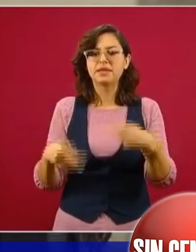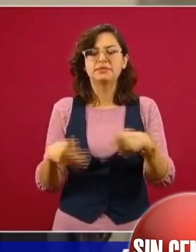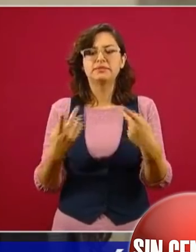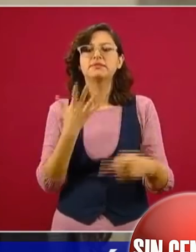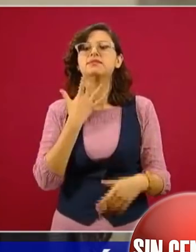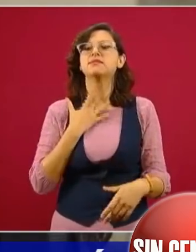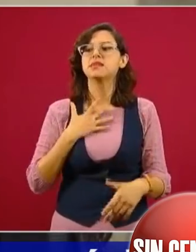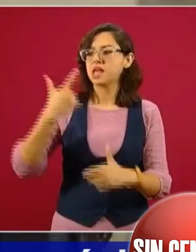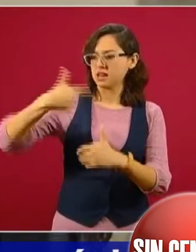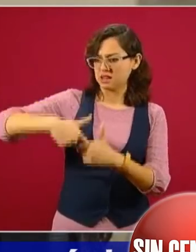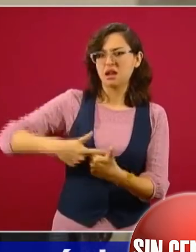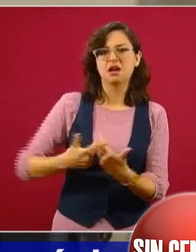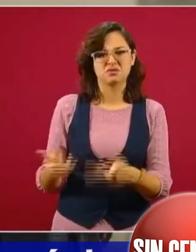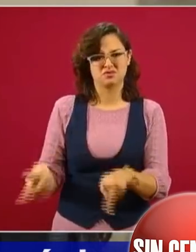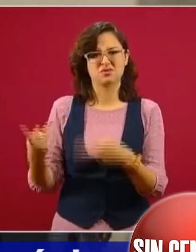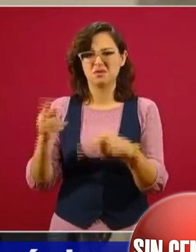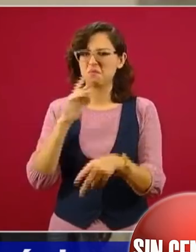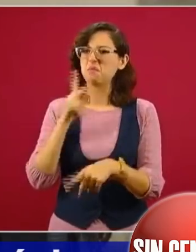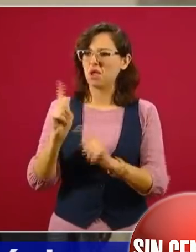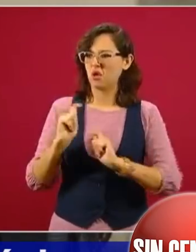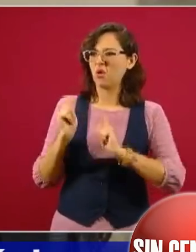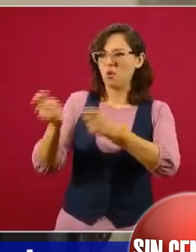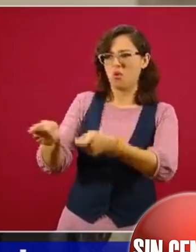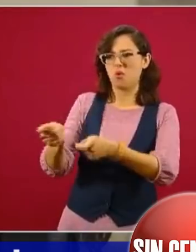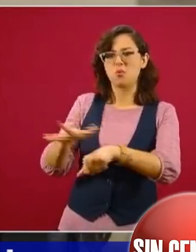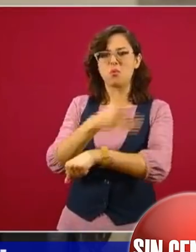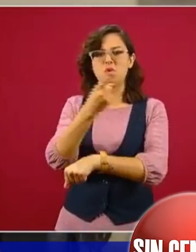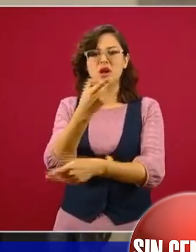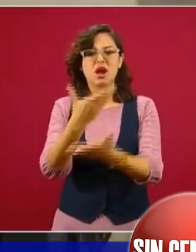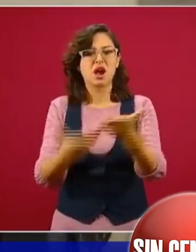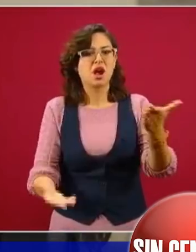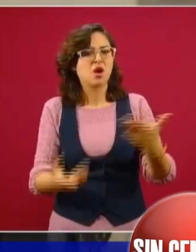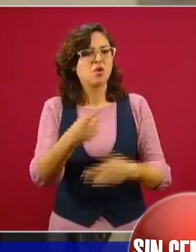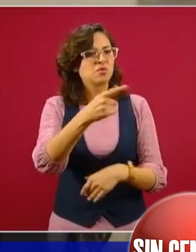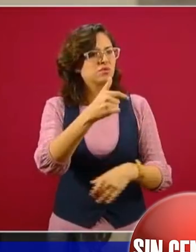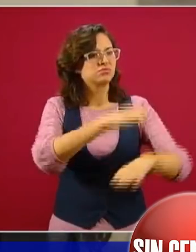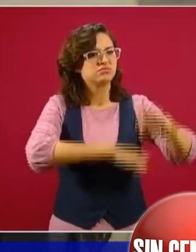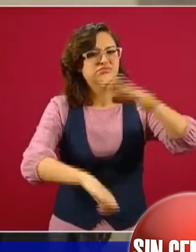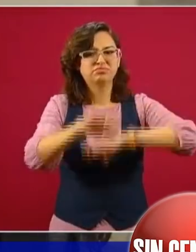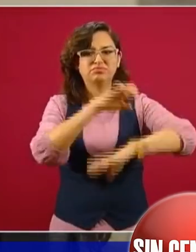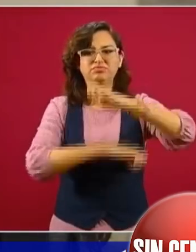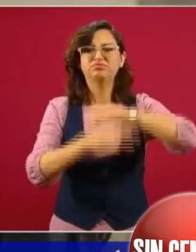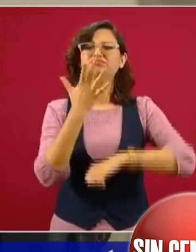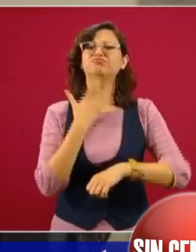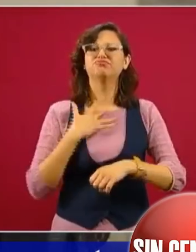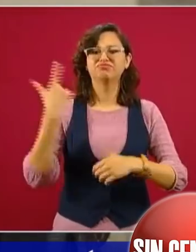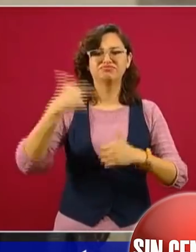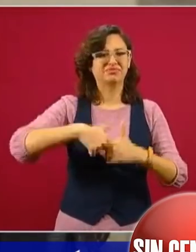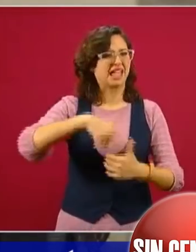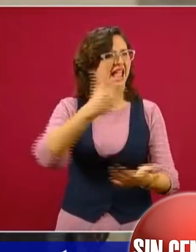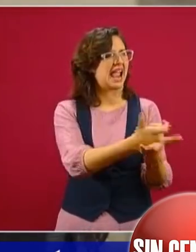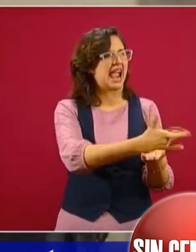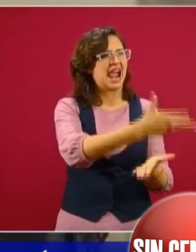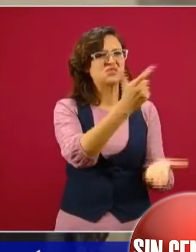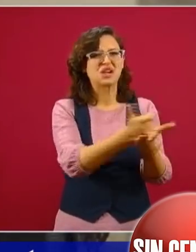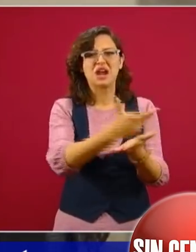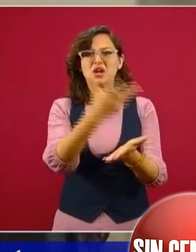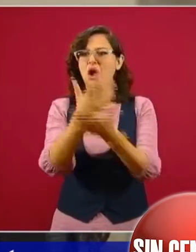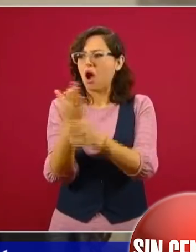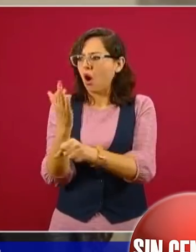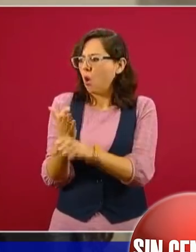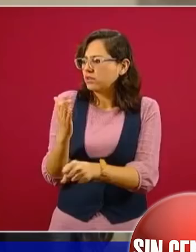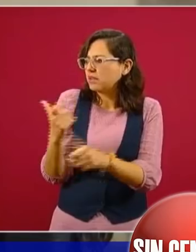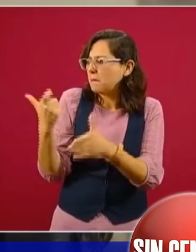que actualmente los mexicanos son víctimas de empresarios con precios voraces, a pesar de que el precio está mucho